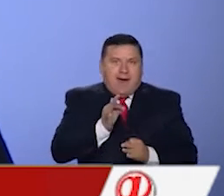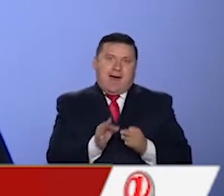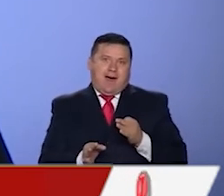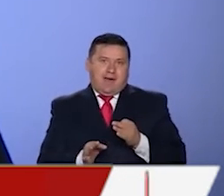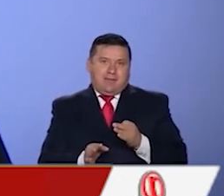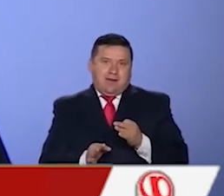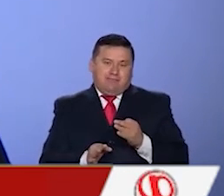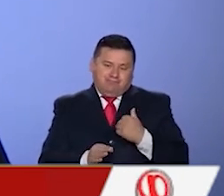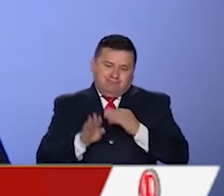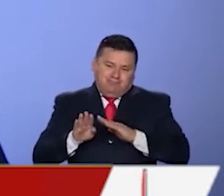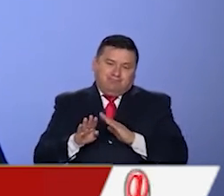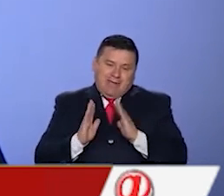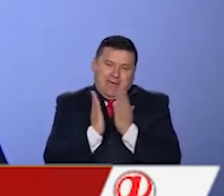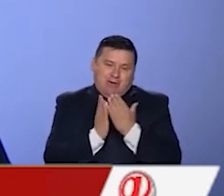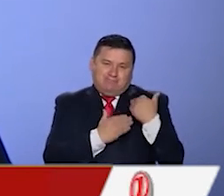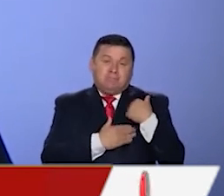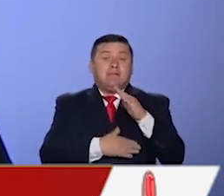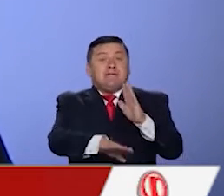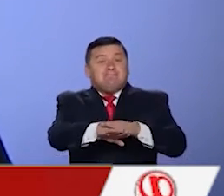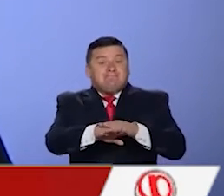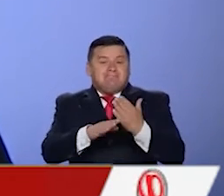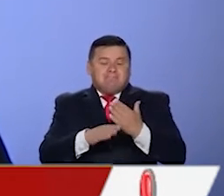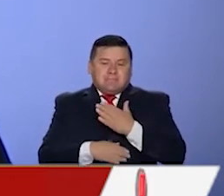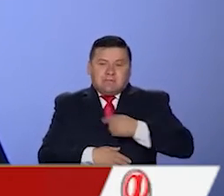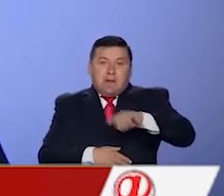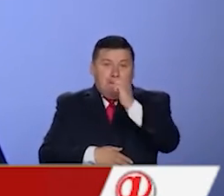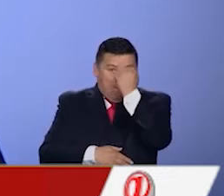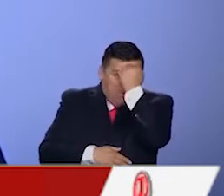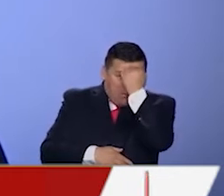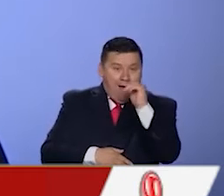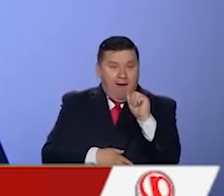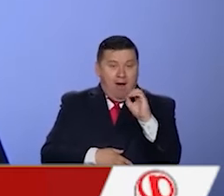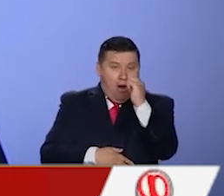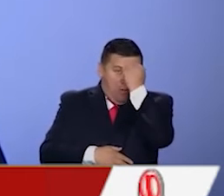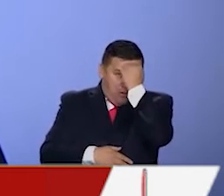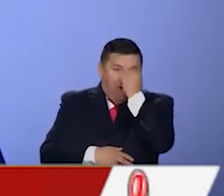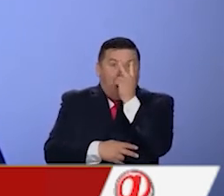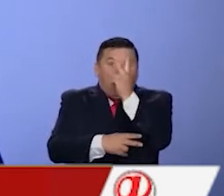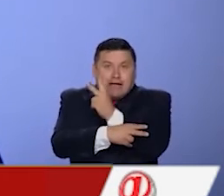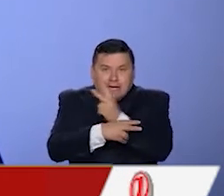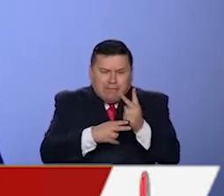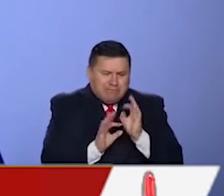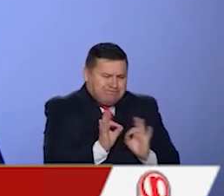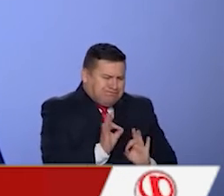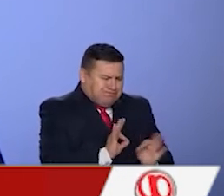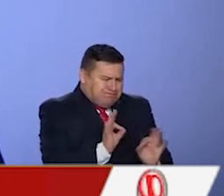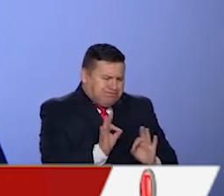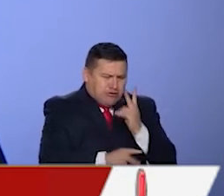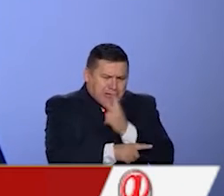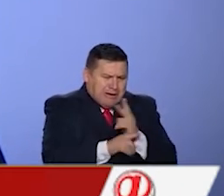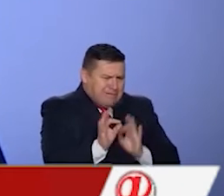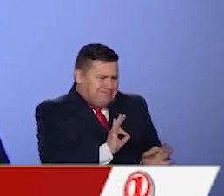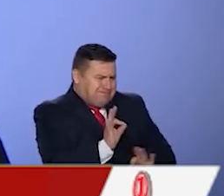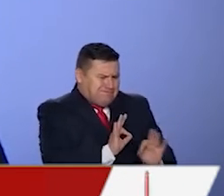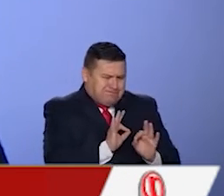que tiene el sector a quien represento. En paralelo, para el sistema público, los maestros y las maestras estarán 2 semanas preparando todo el